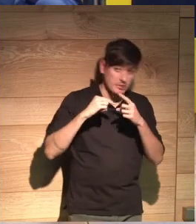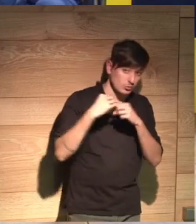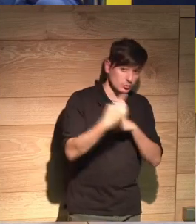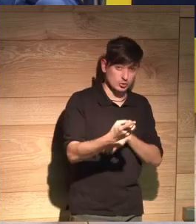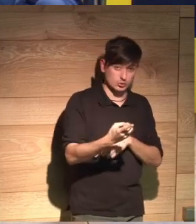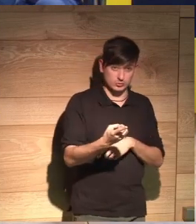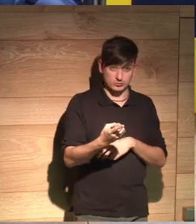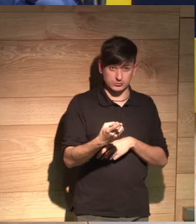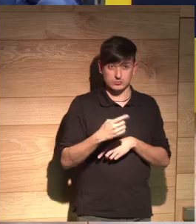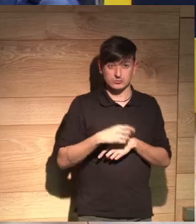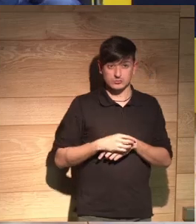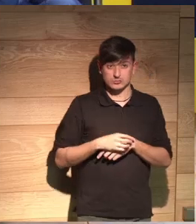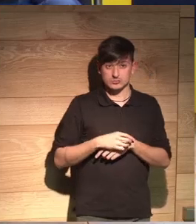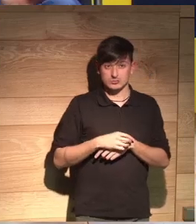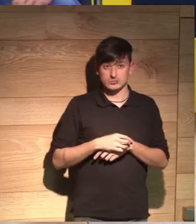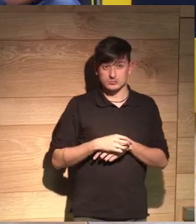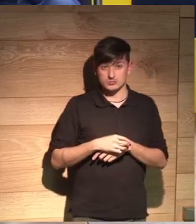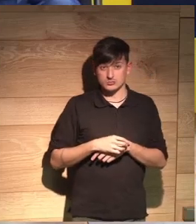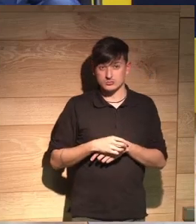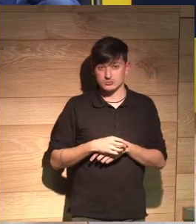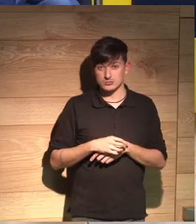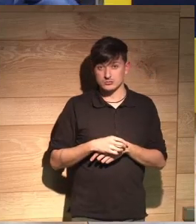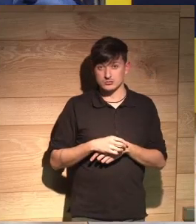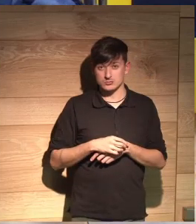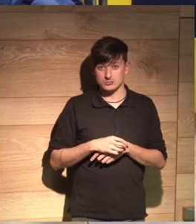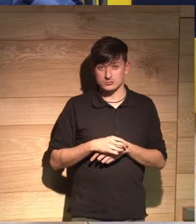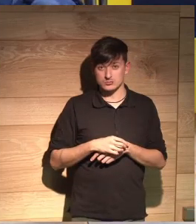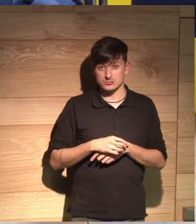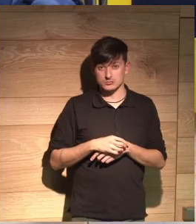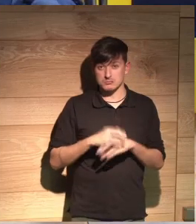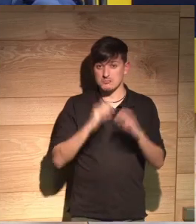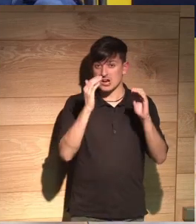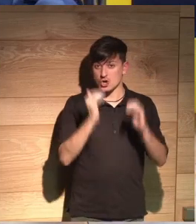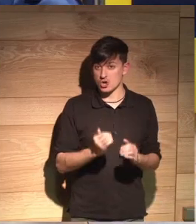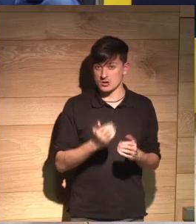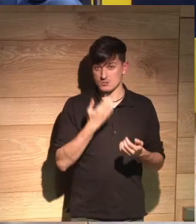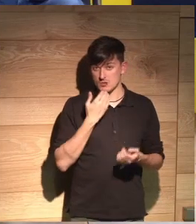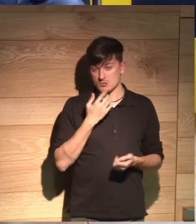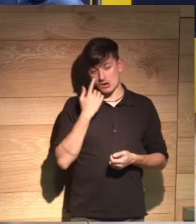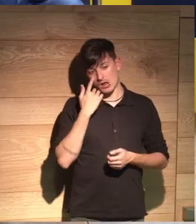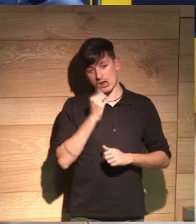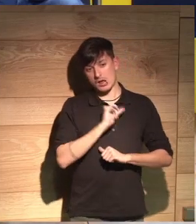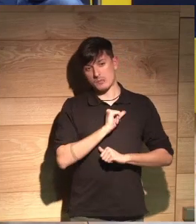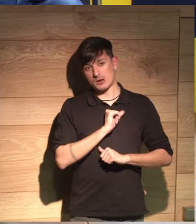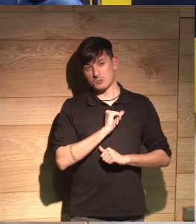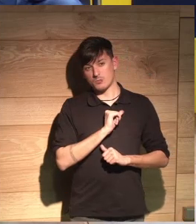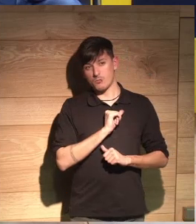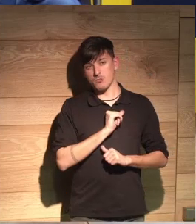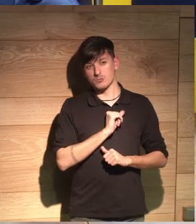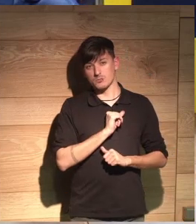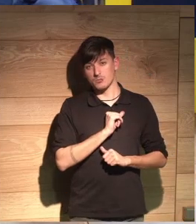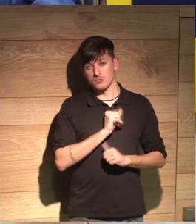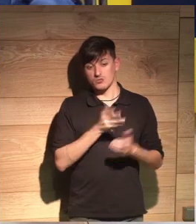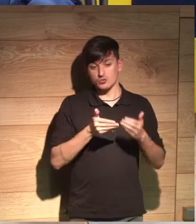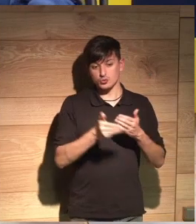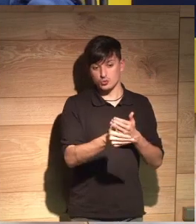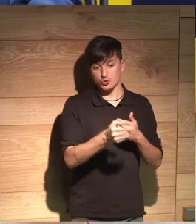de repulsión quienes están mucho menores por ejemplo esperamos que no vamos a tener guerras